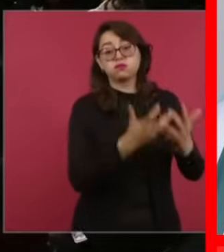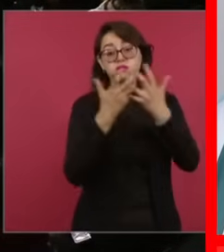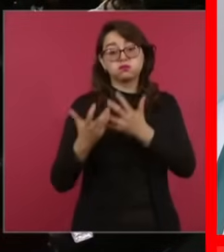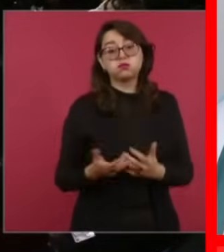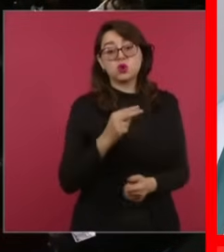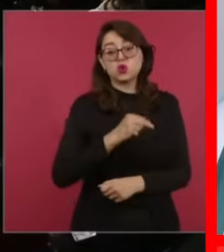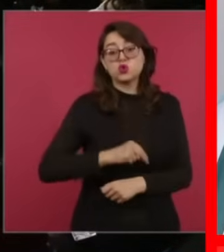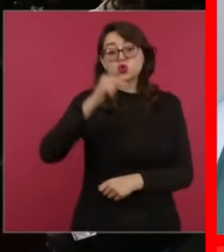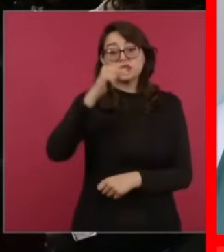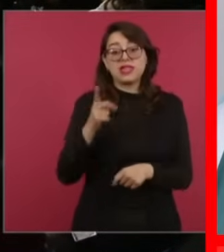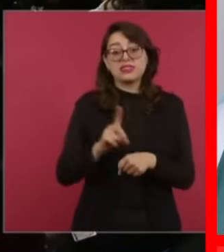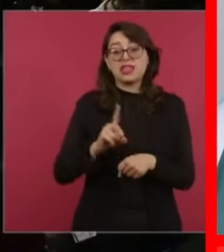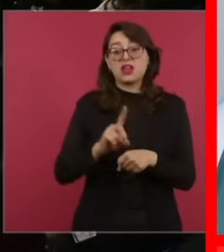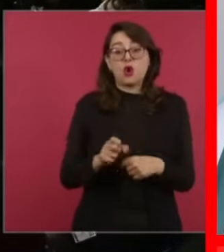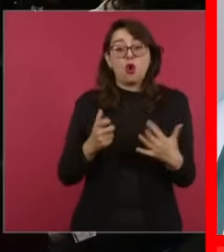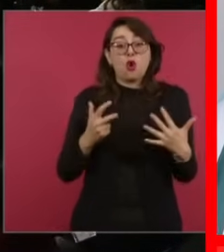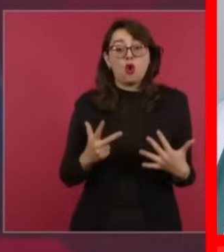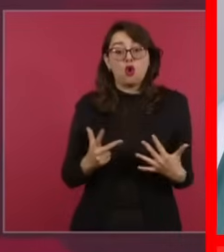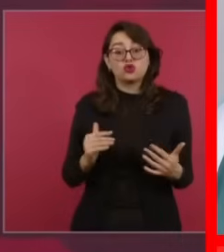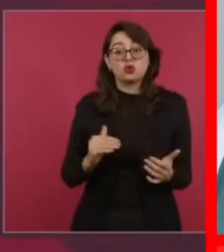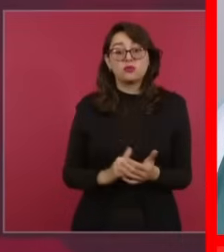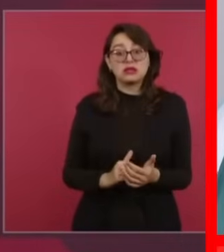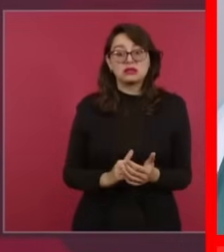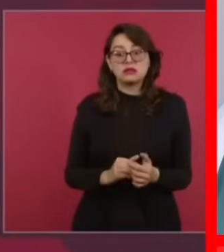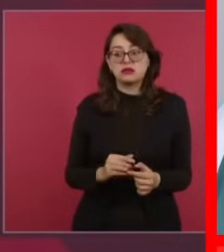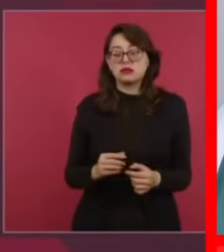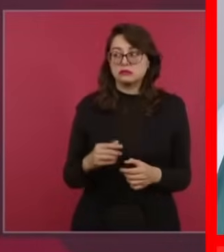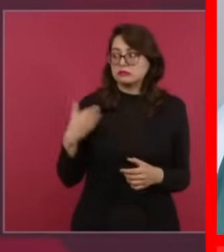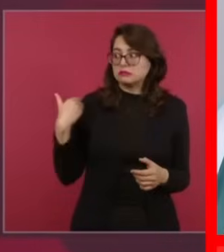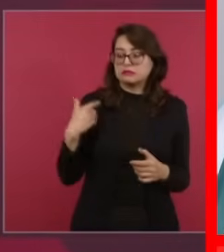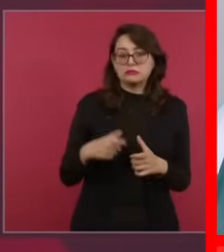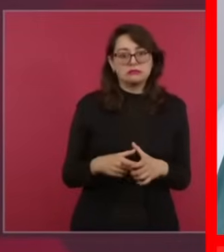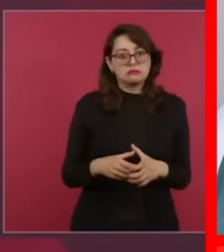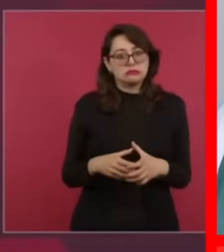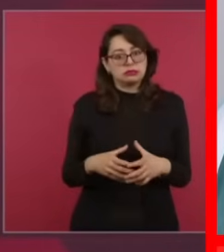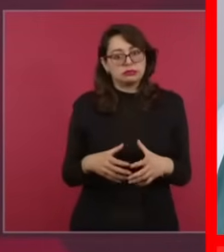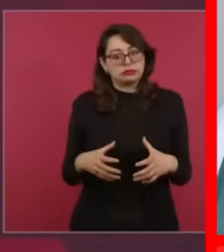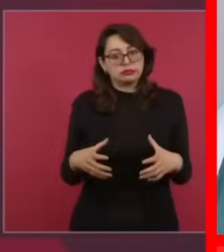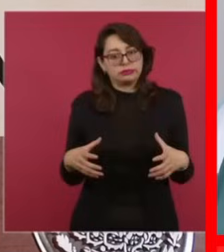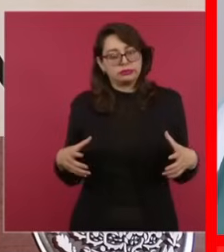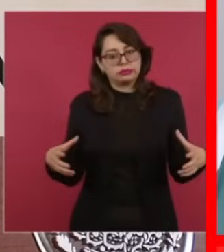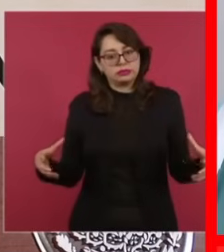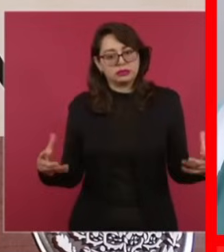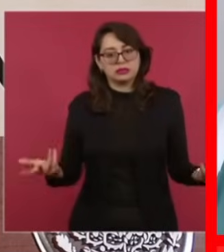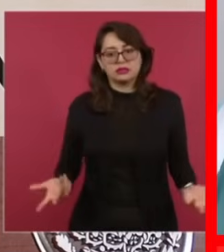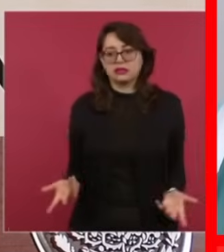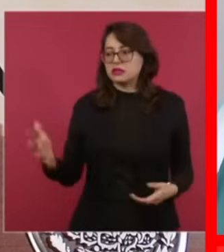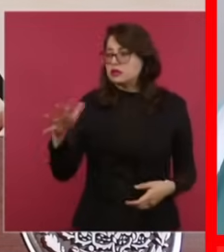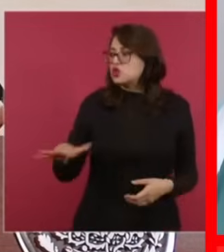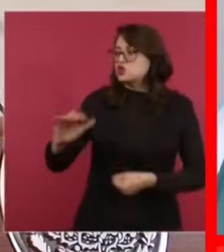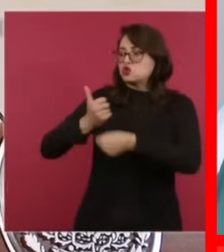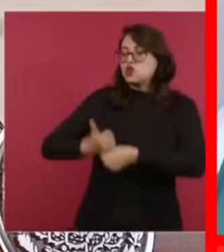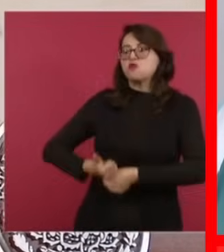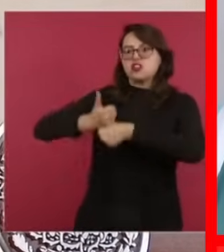500 funcionarios públicos Eh pues vamos amigos rápidamente a ver qué es lo que respondió eh Andrés Manuel